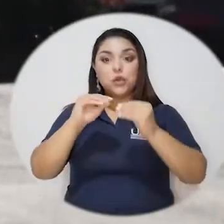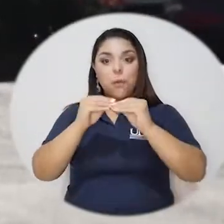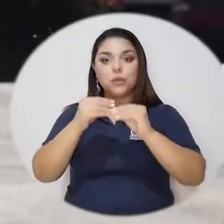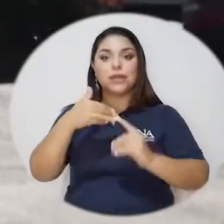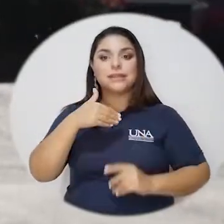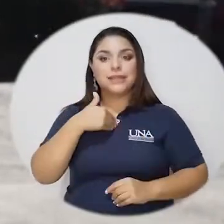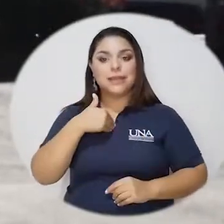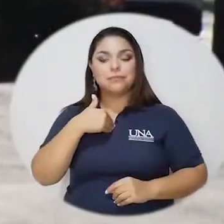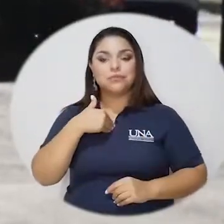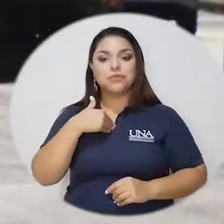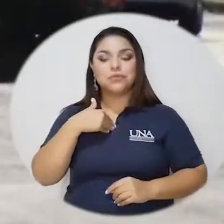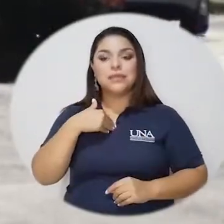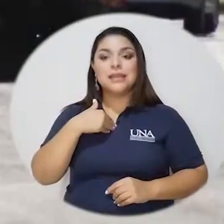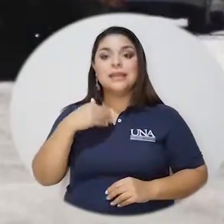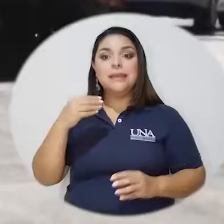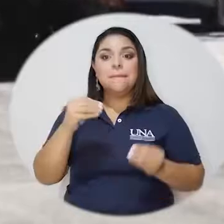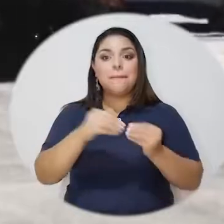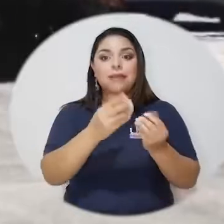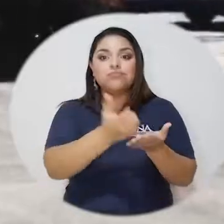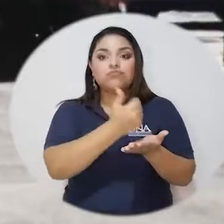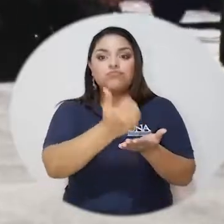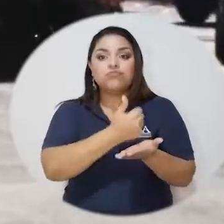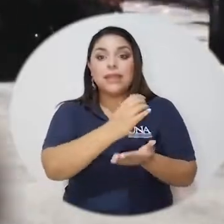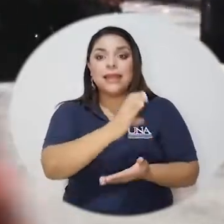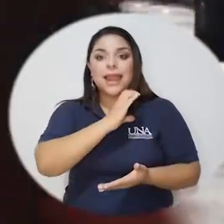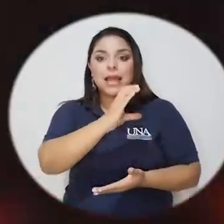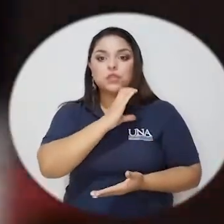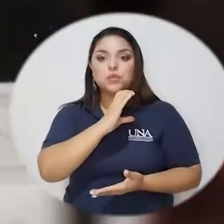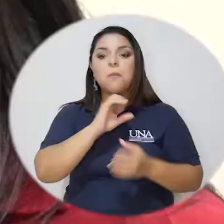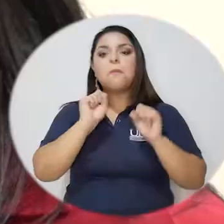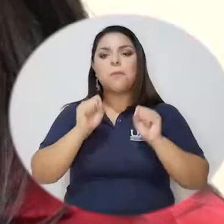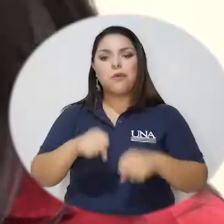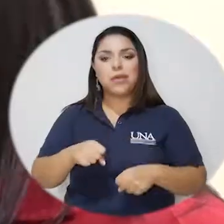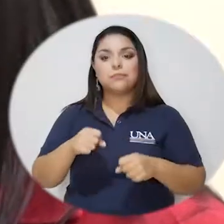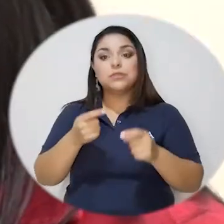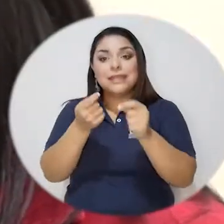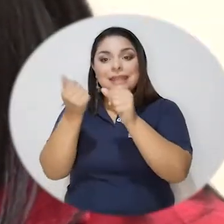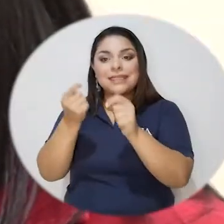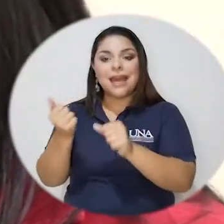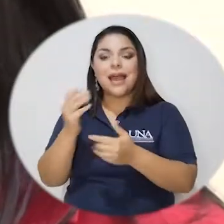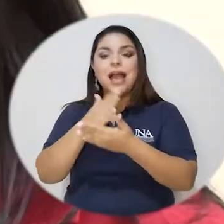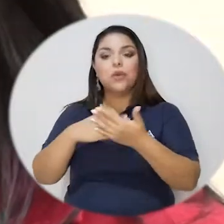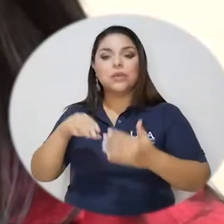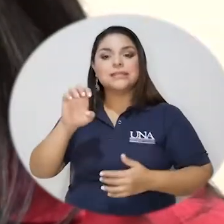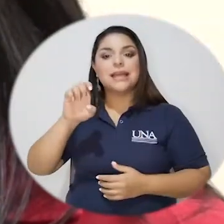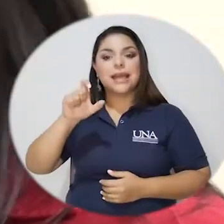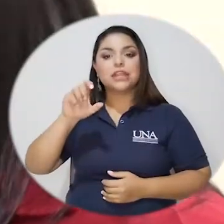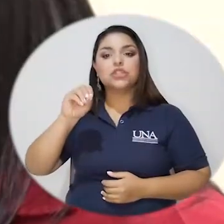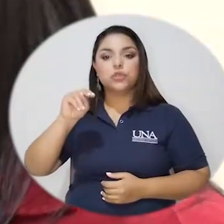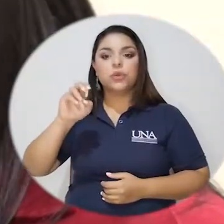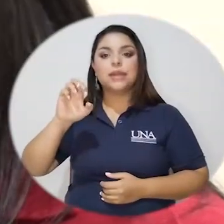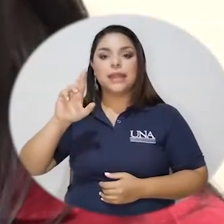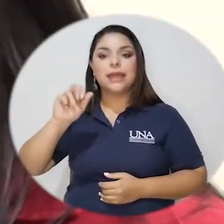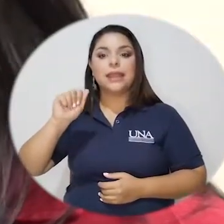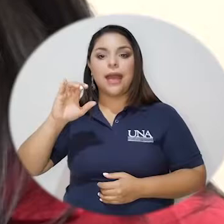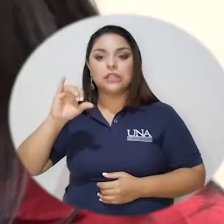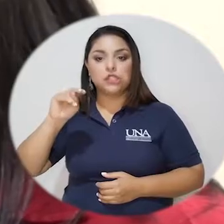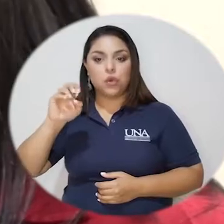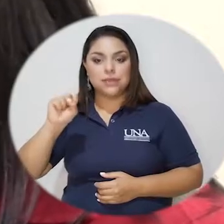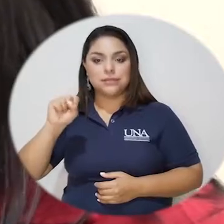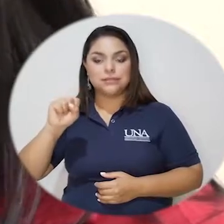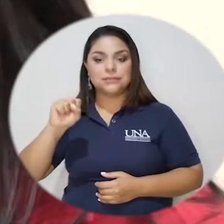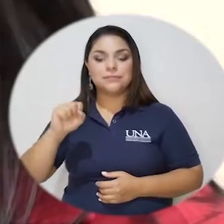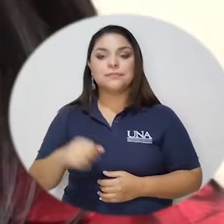ecuación que tenemos y poder generar más ingresos, bueno, podríamos quitar algunas de las exoneraciones que existen.